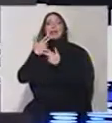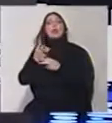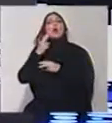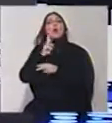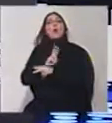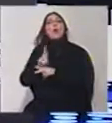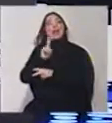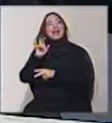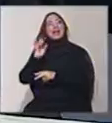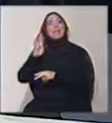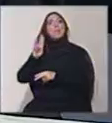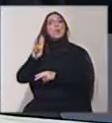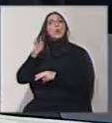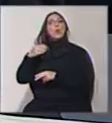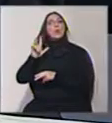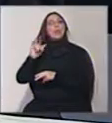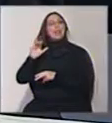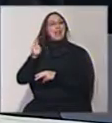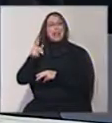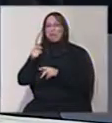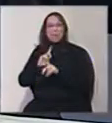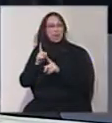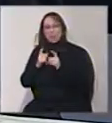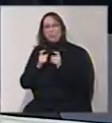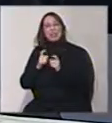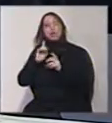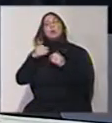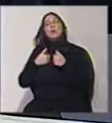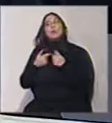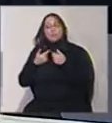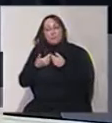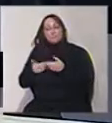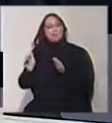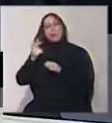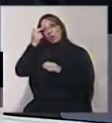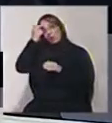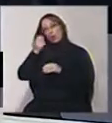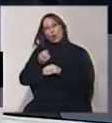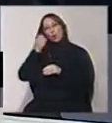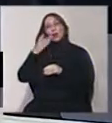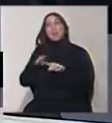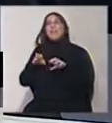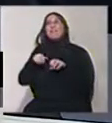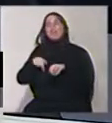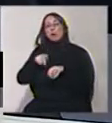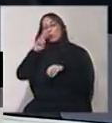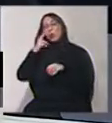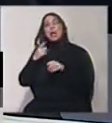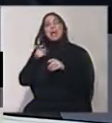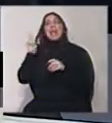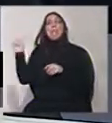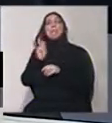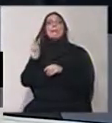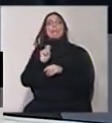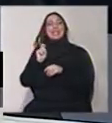Sí, entiendo la pregunta. No necesariamente. Nosotros partimos del concepto de que el país vive una situación de emergencia en materia de seguridad.